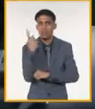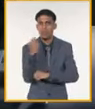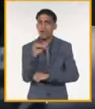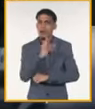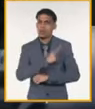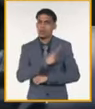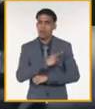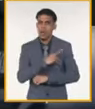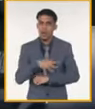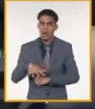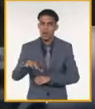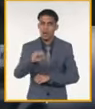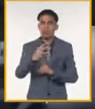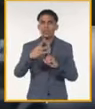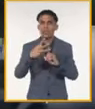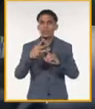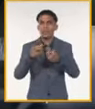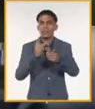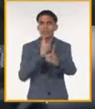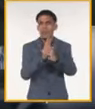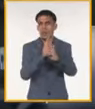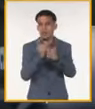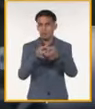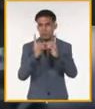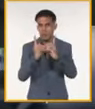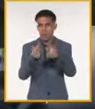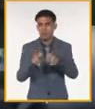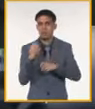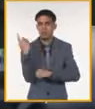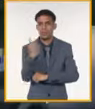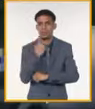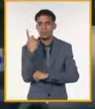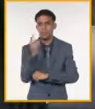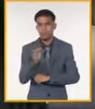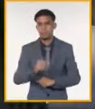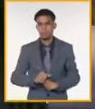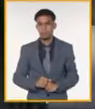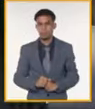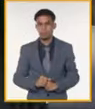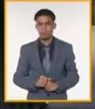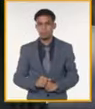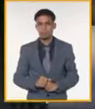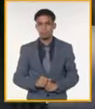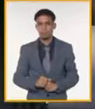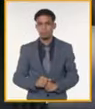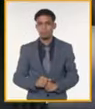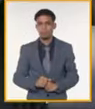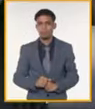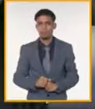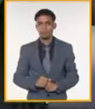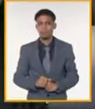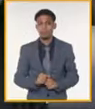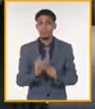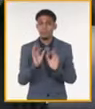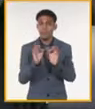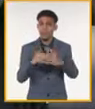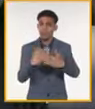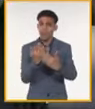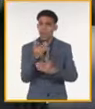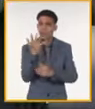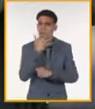diputados durante el tercer periodo ordinario de sesiones de la asamblea nacional del poder Popular en su décima legislatura en la jornada